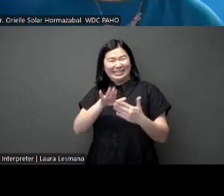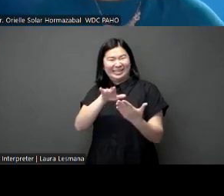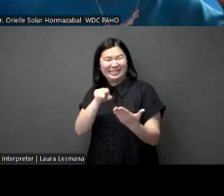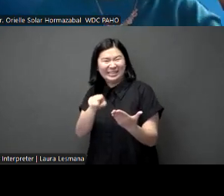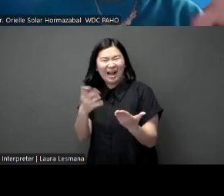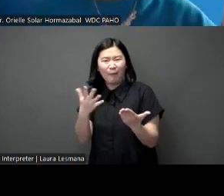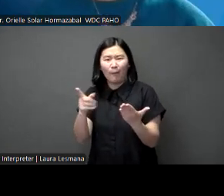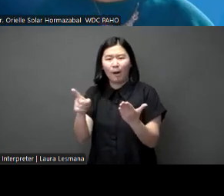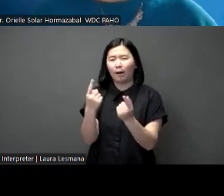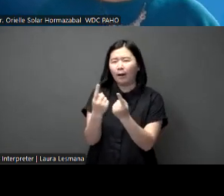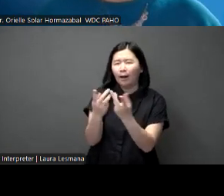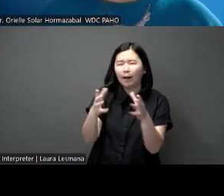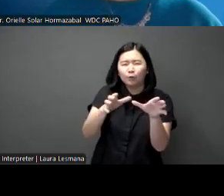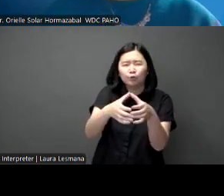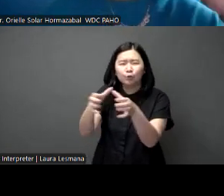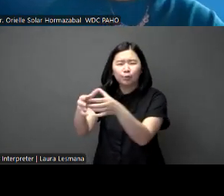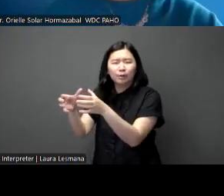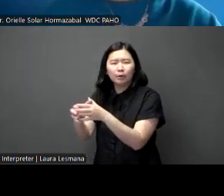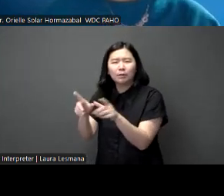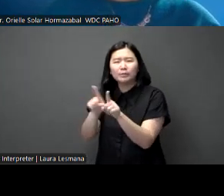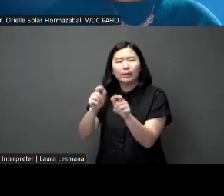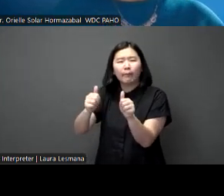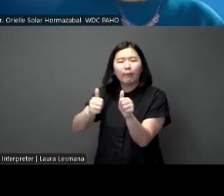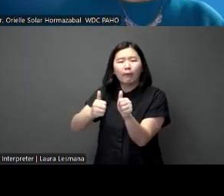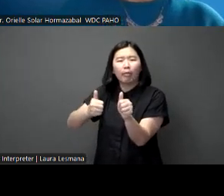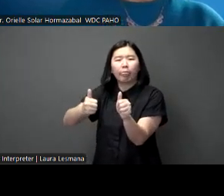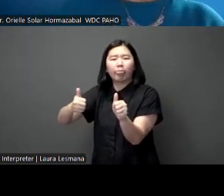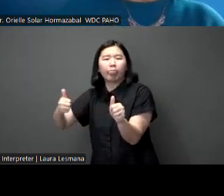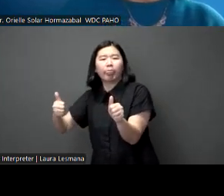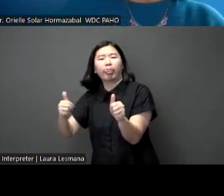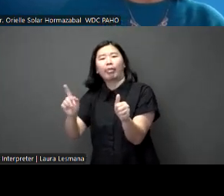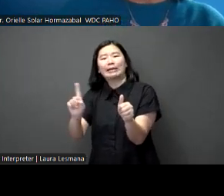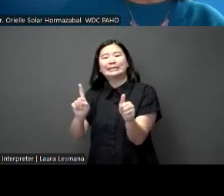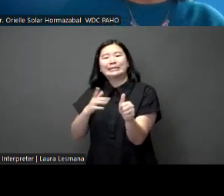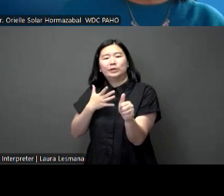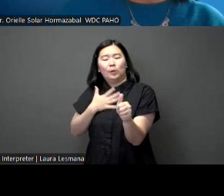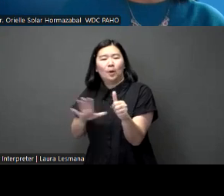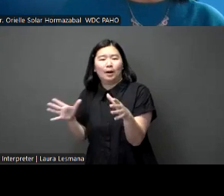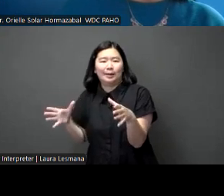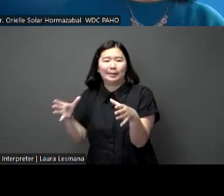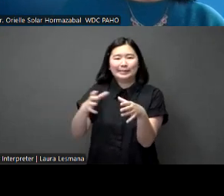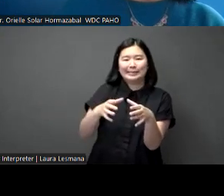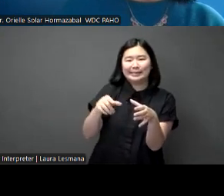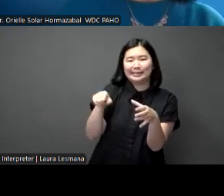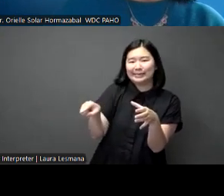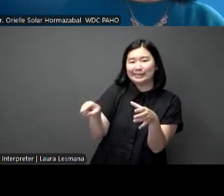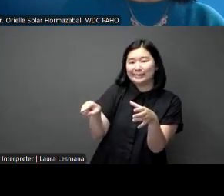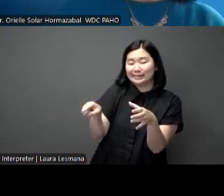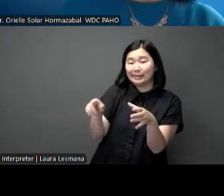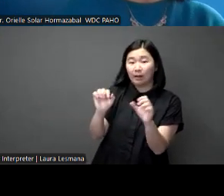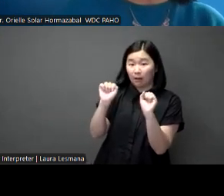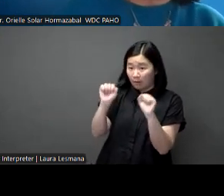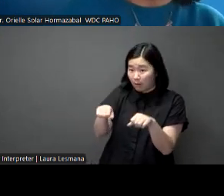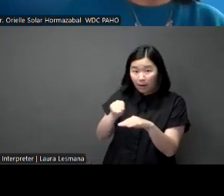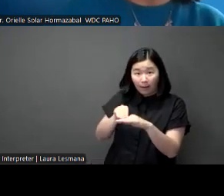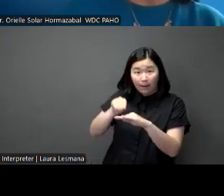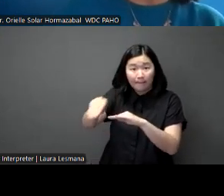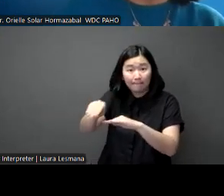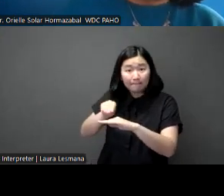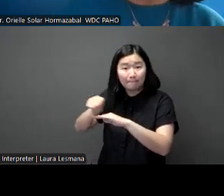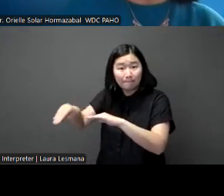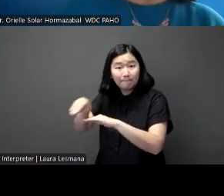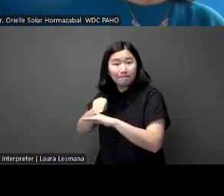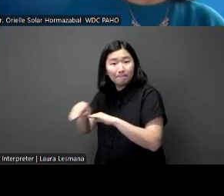rasgos descritos, ¿no? Un paso que tiene que ver con una construcción de una línea basal que nos permite general